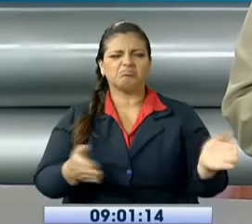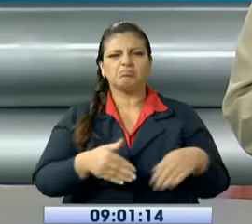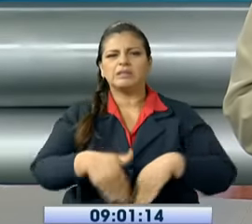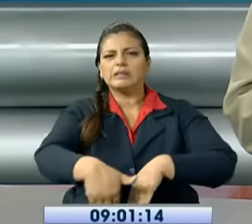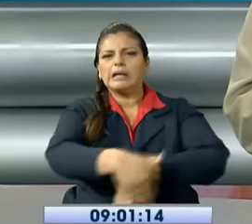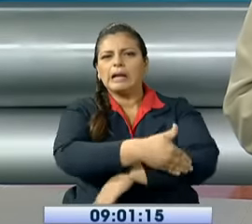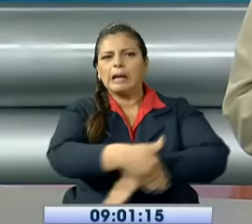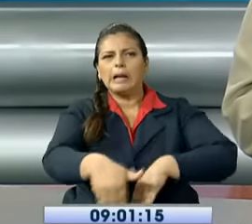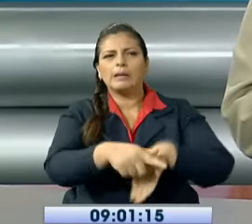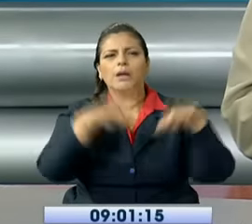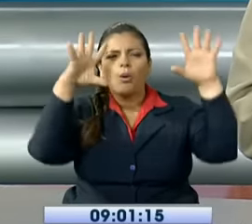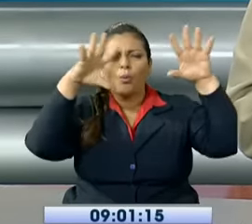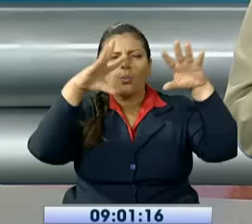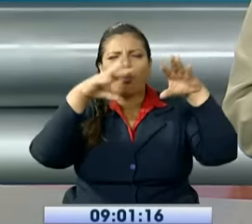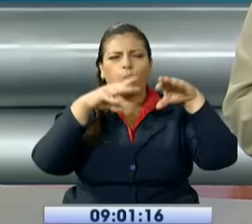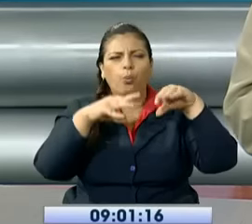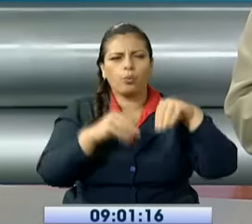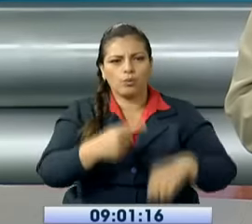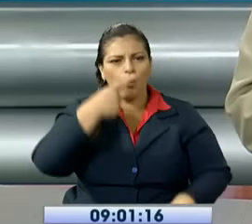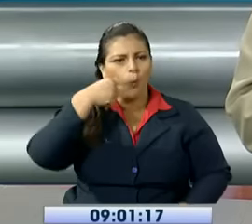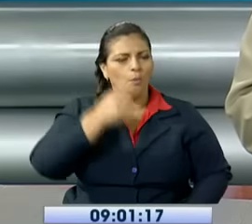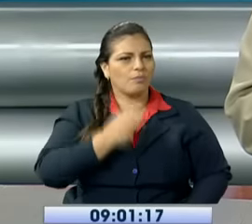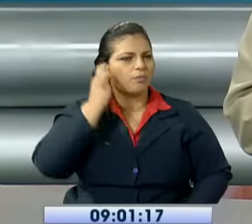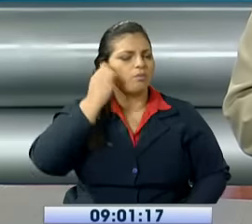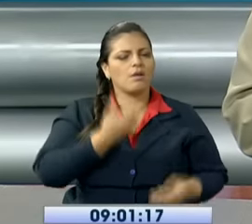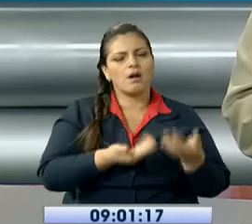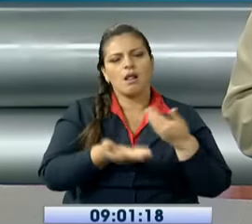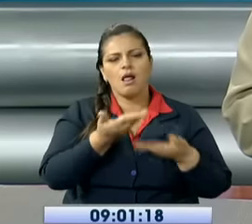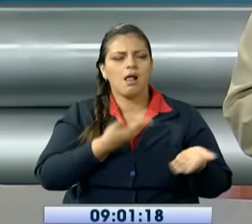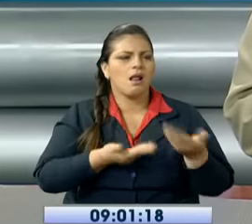resultó herida y permanece internada en una casa de salud.